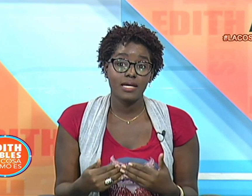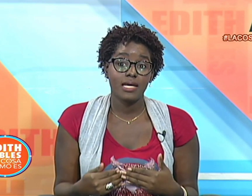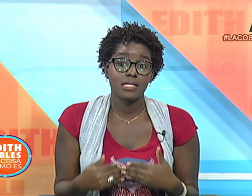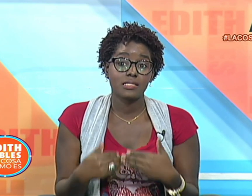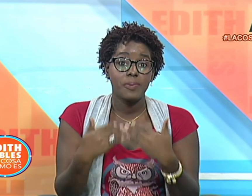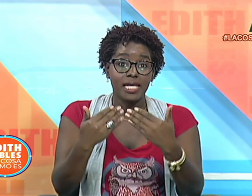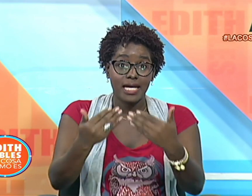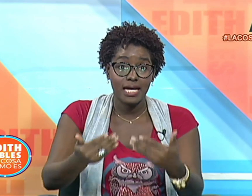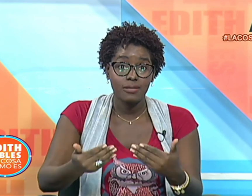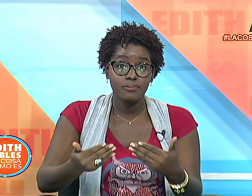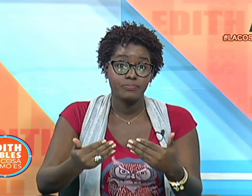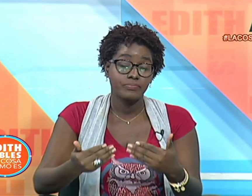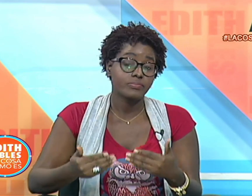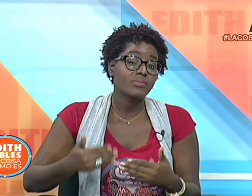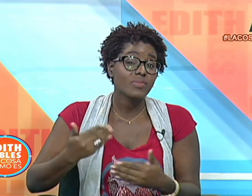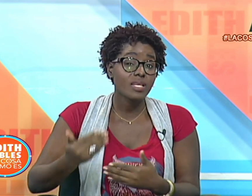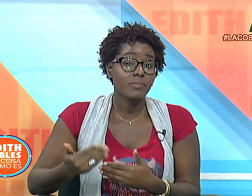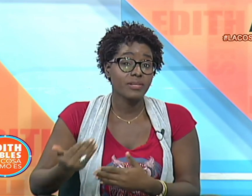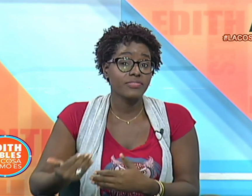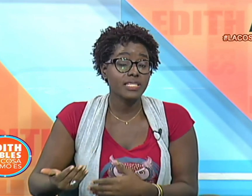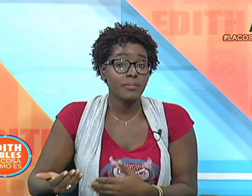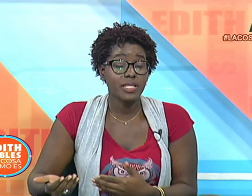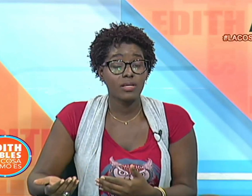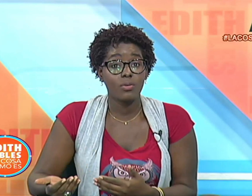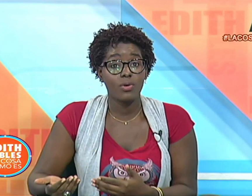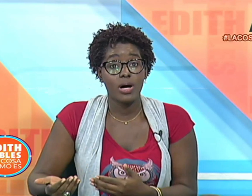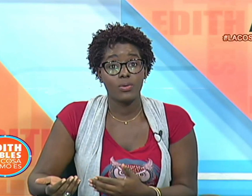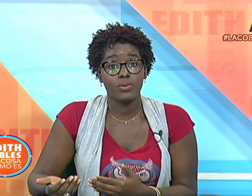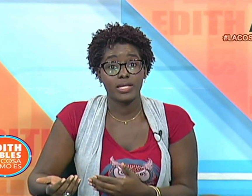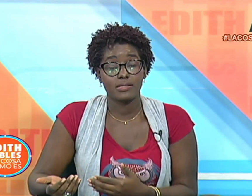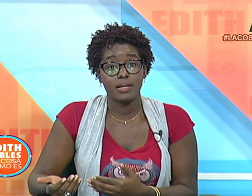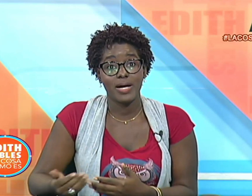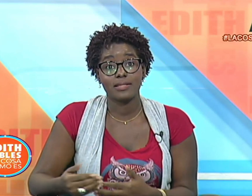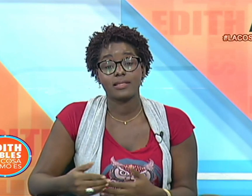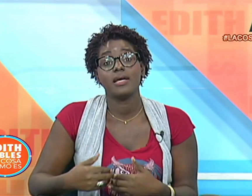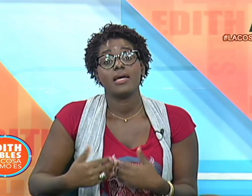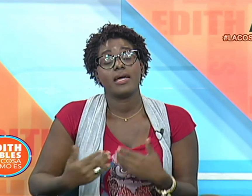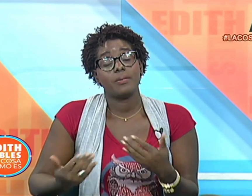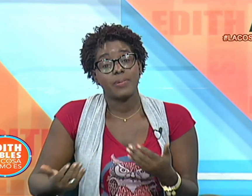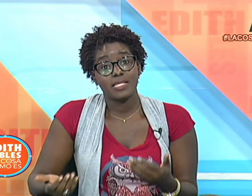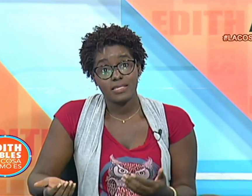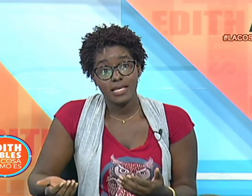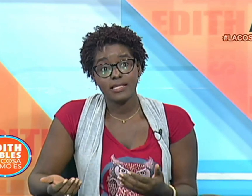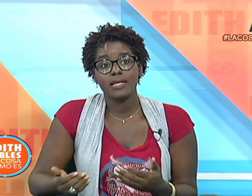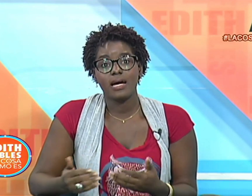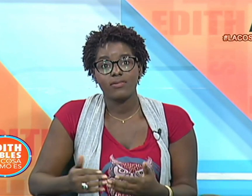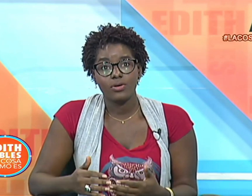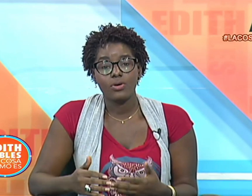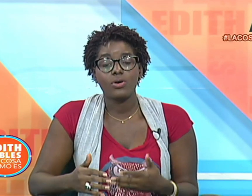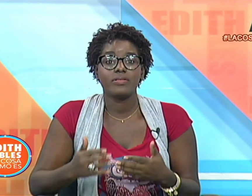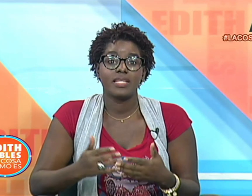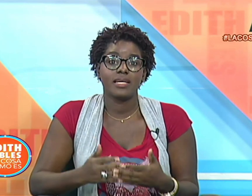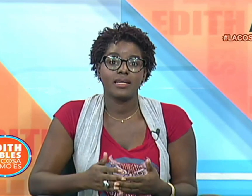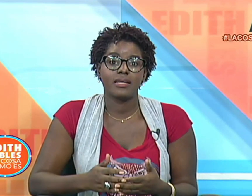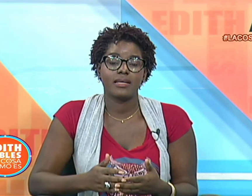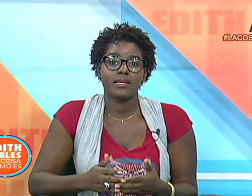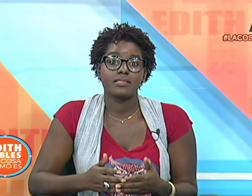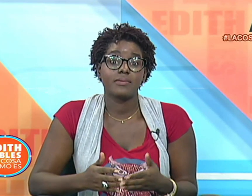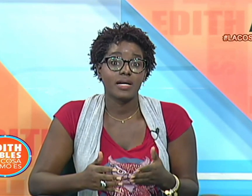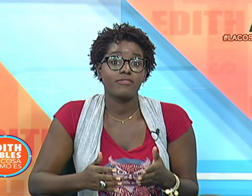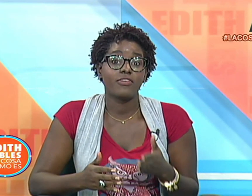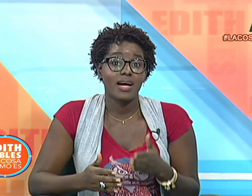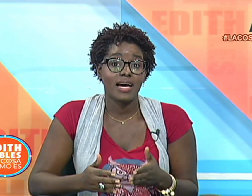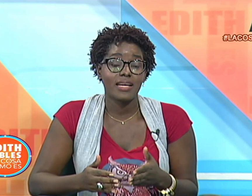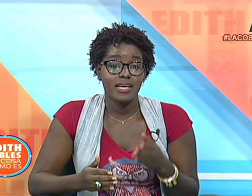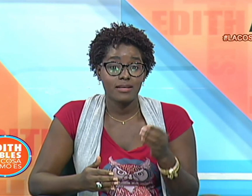debe explicar perfectamente cómo va a ocurrir esta parte el presidente habló de que